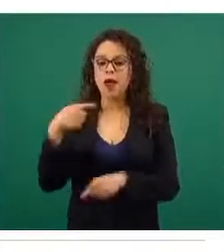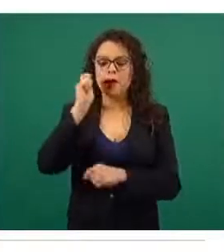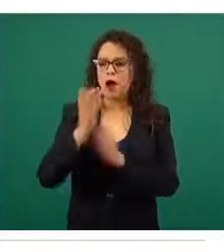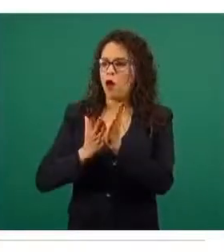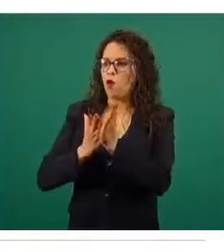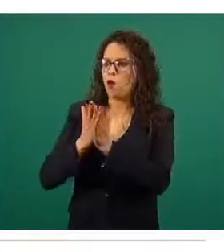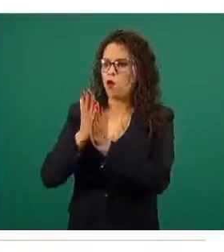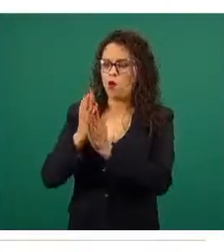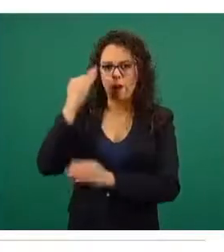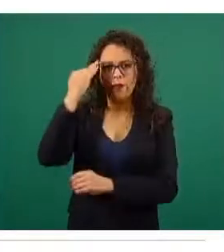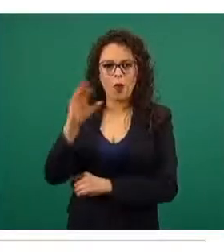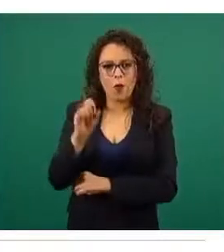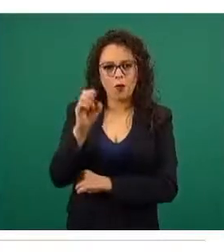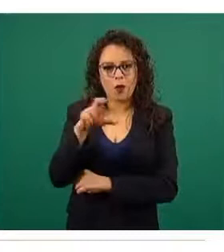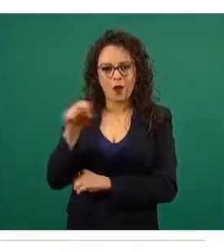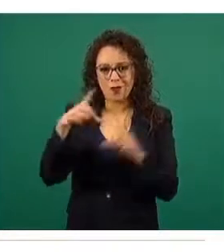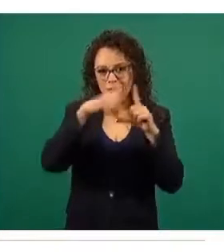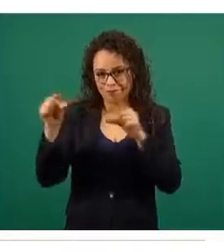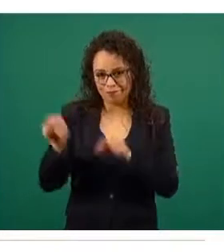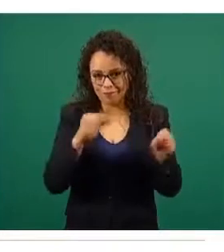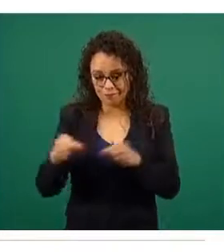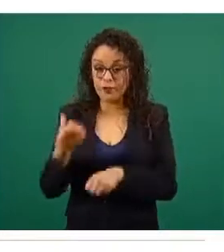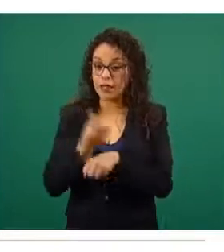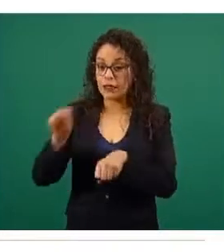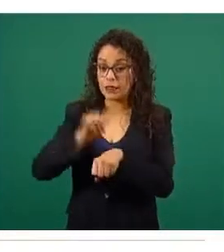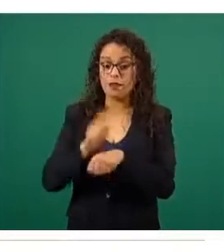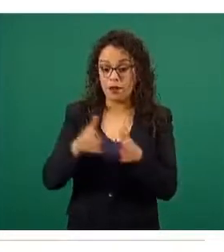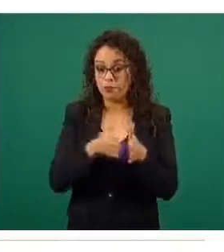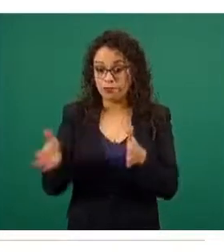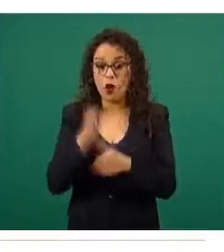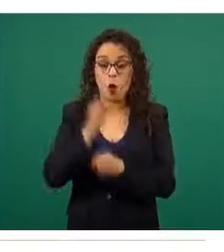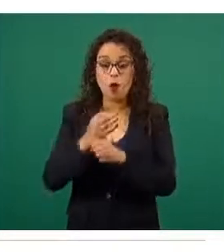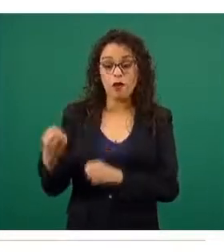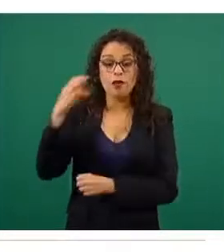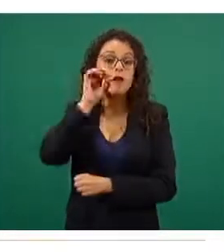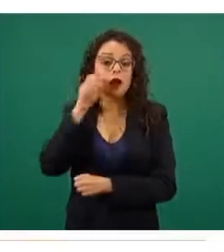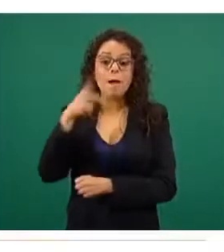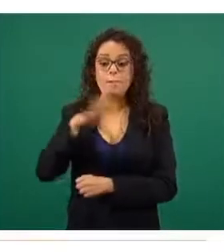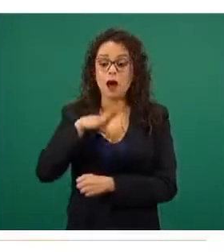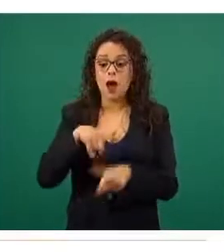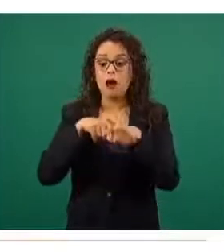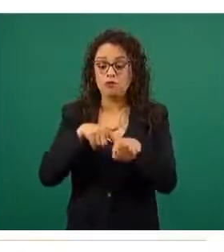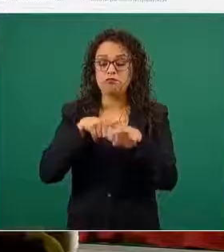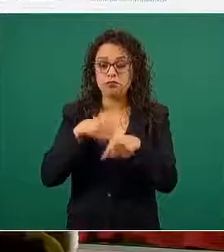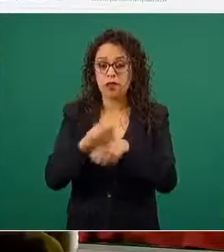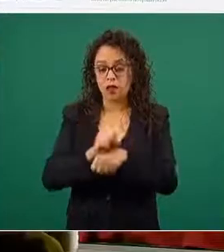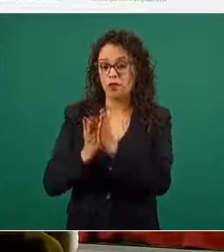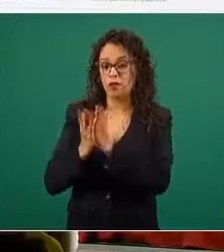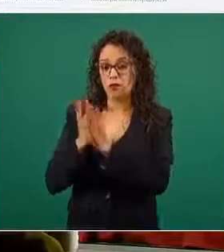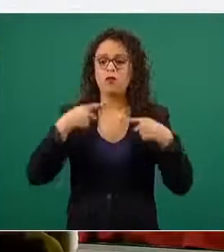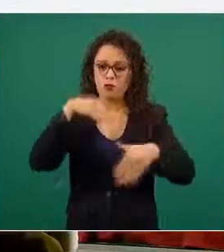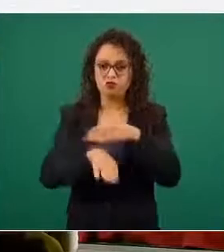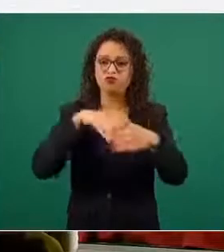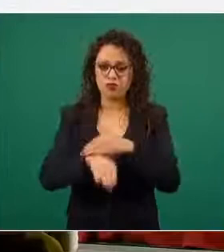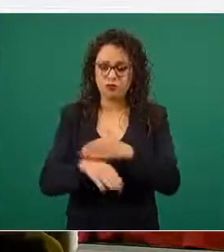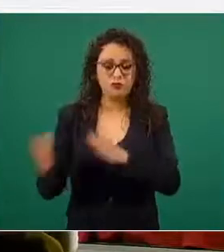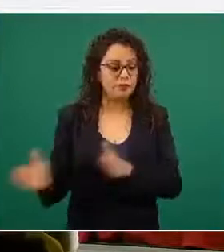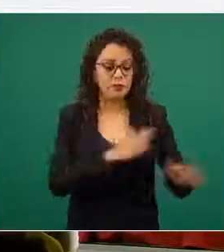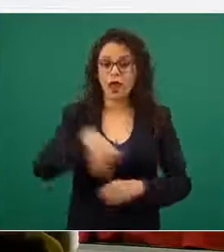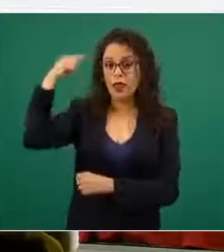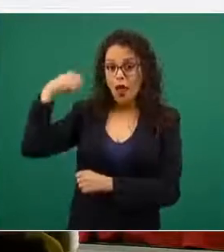desde el otoño, lleva una semana apenas de reducción, está en semáforo naranja, la mortalidad todavía acumula varias semanas de ascenso. La siguiente, lo mismo que la hospitalización. La siguiente,